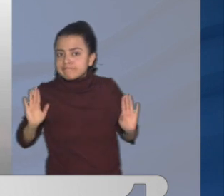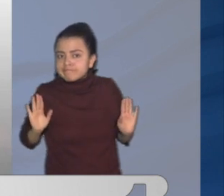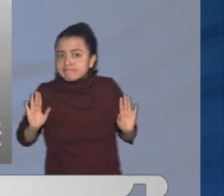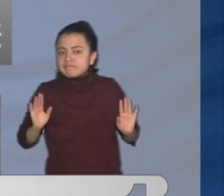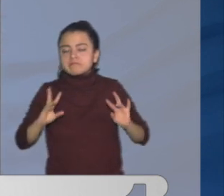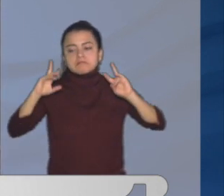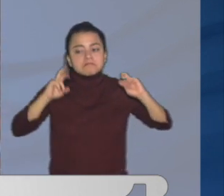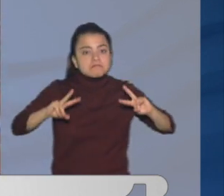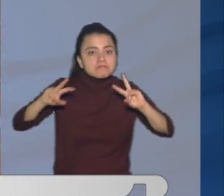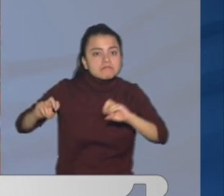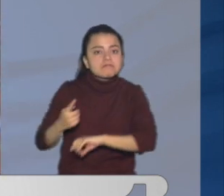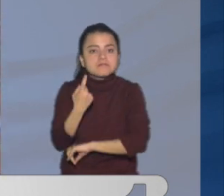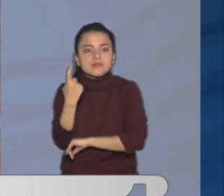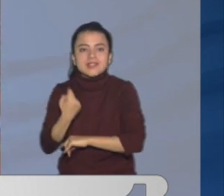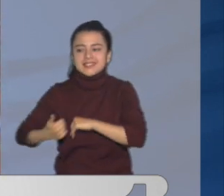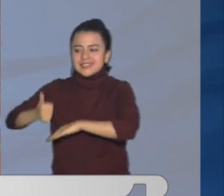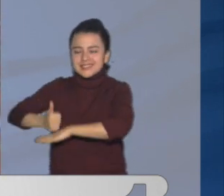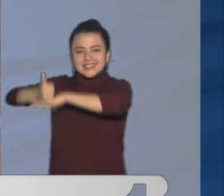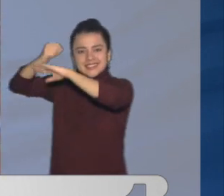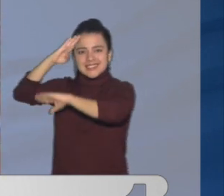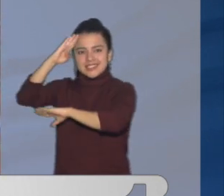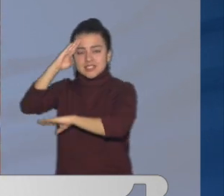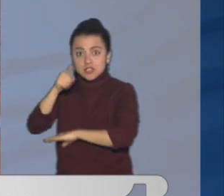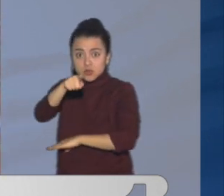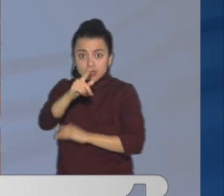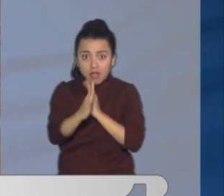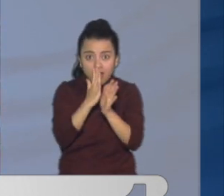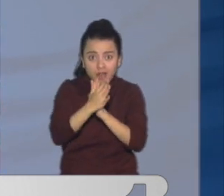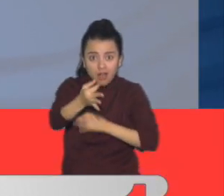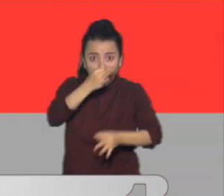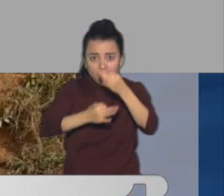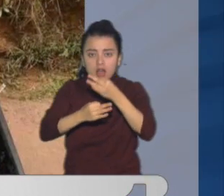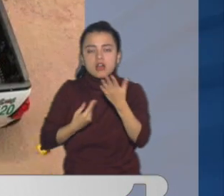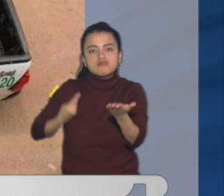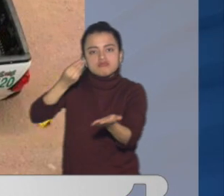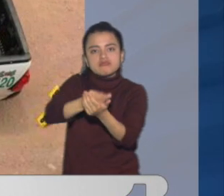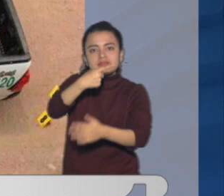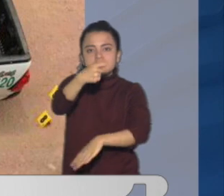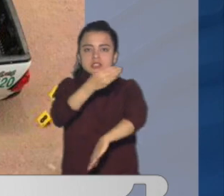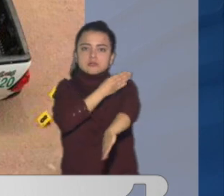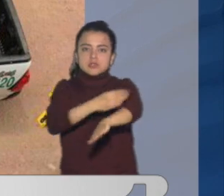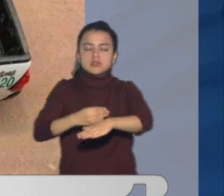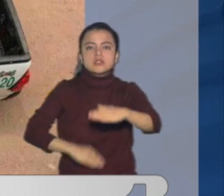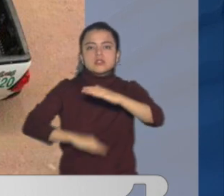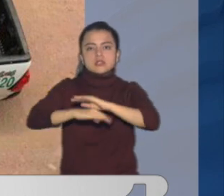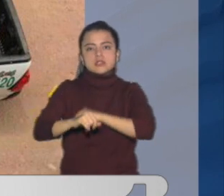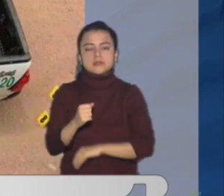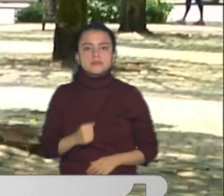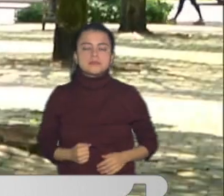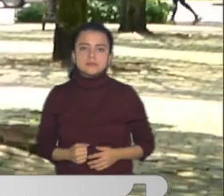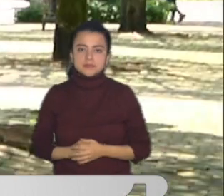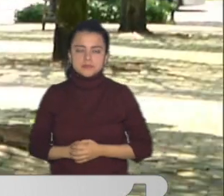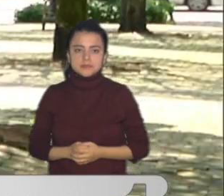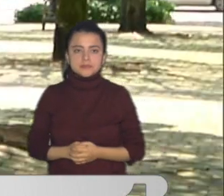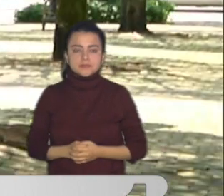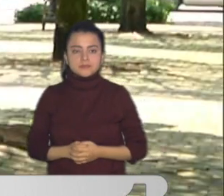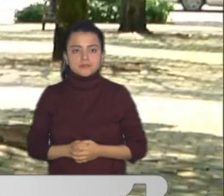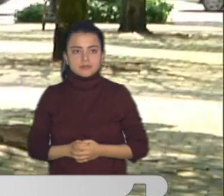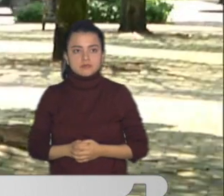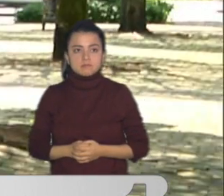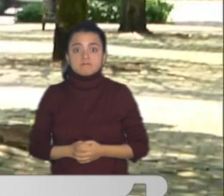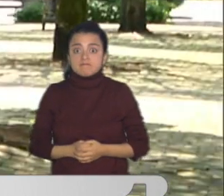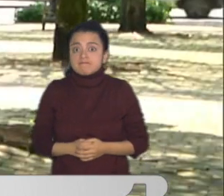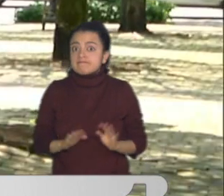El director general de la policía ofreció una recompensa de 100 millones de pesos por información de los autores. En unos